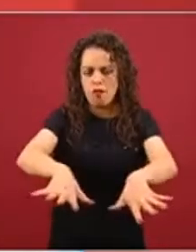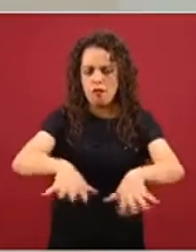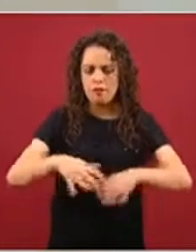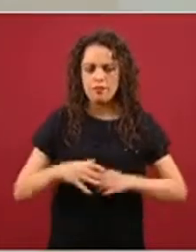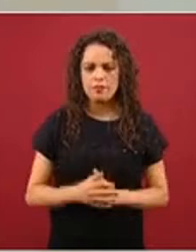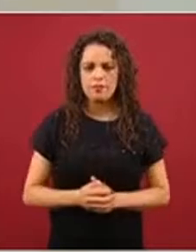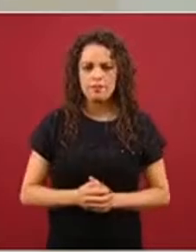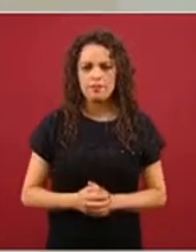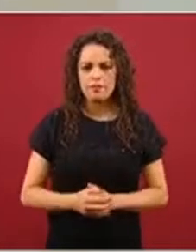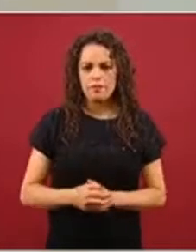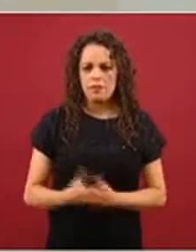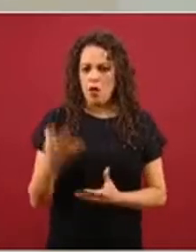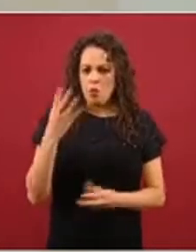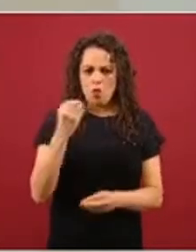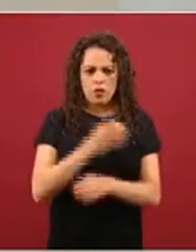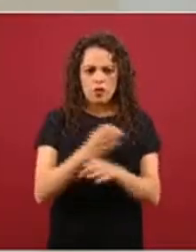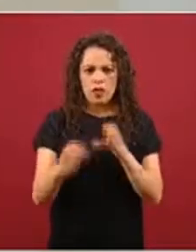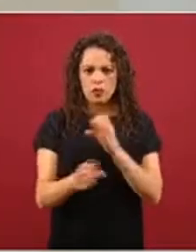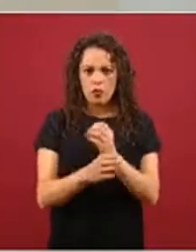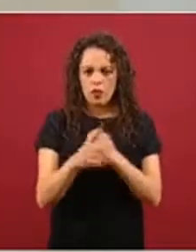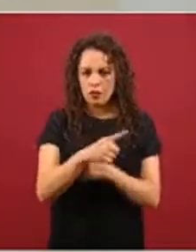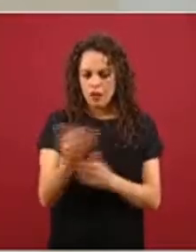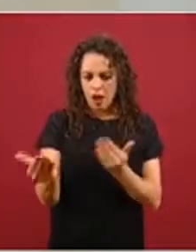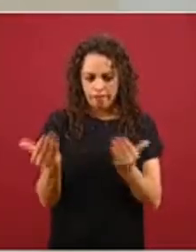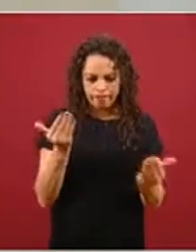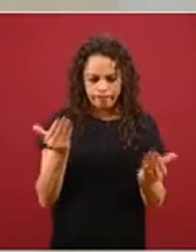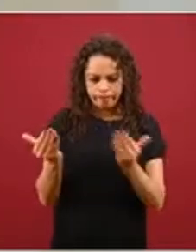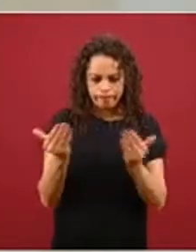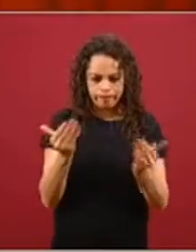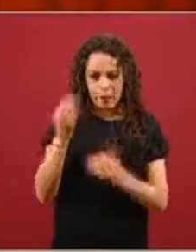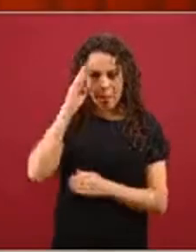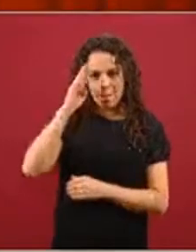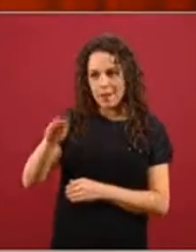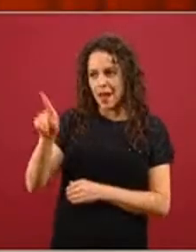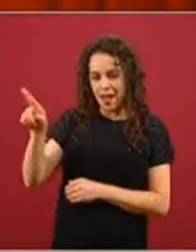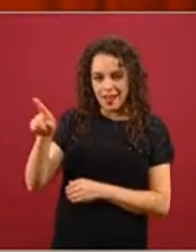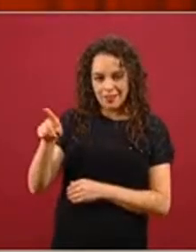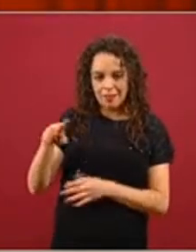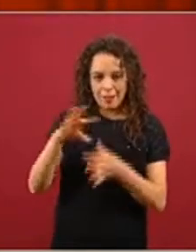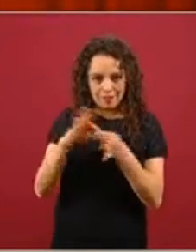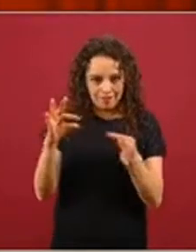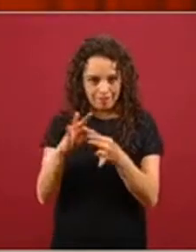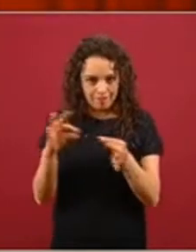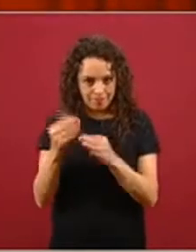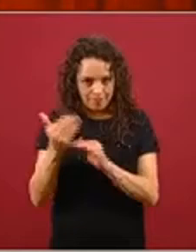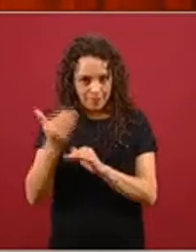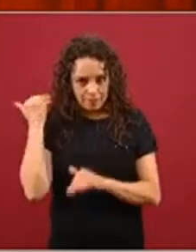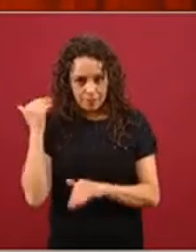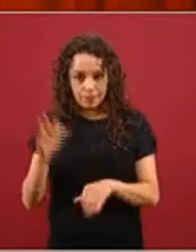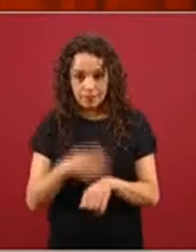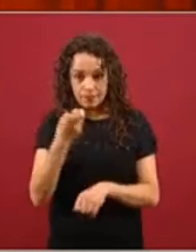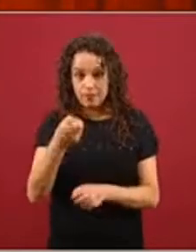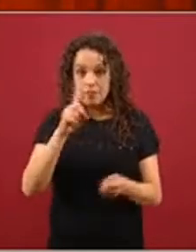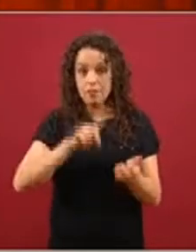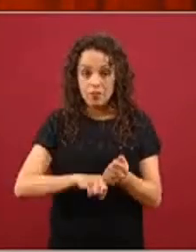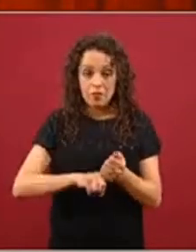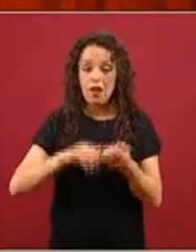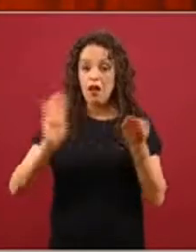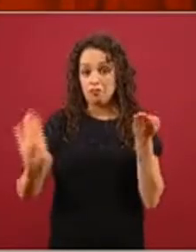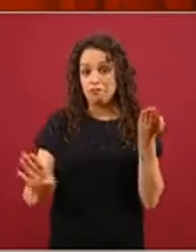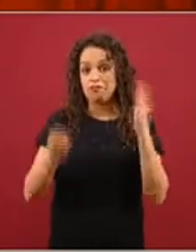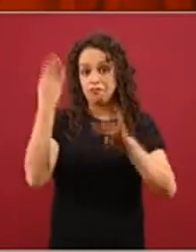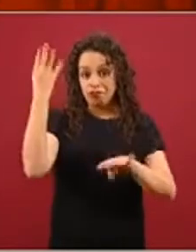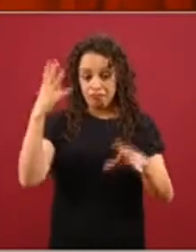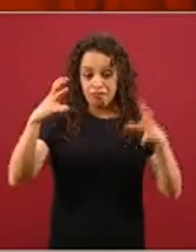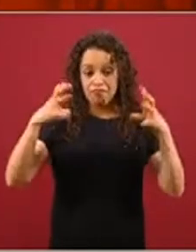de consideraciones comparativas con otros grandes negocios globales, porque esto ocurre a nivel global. Ese